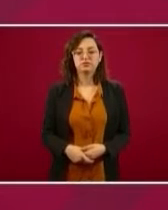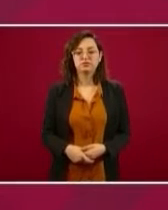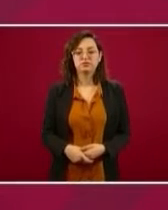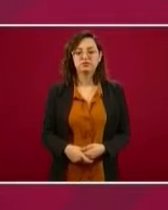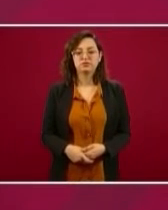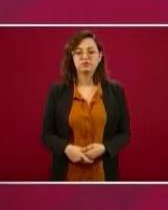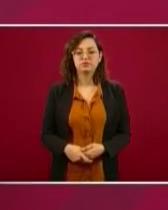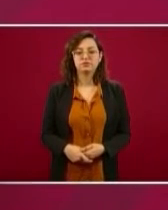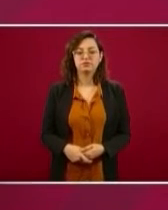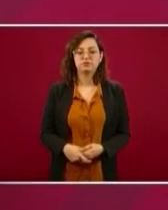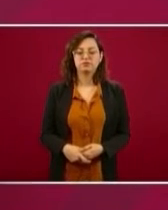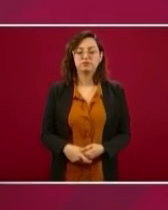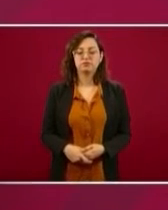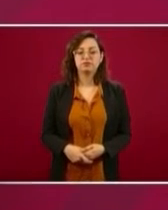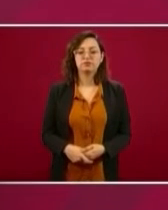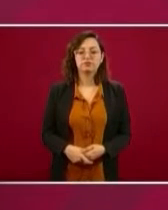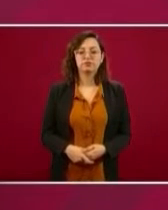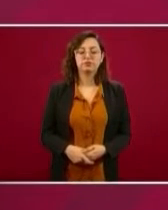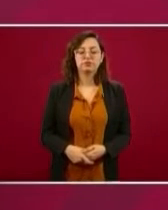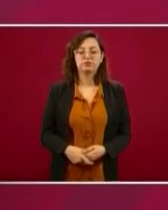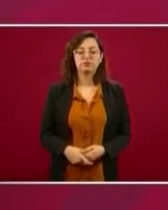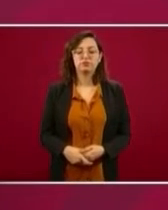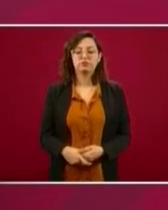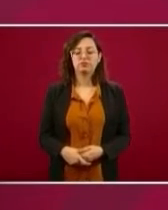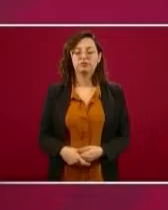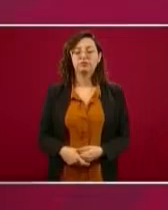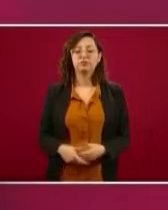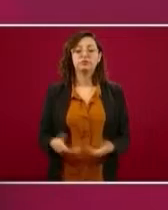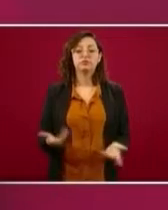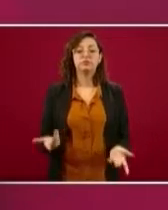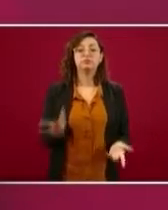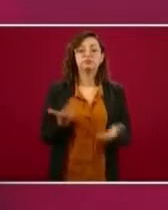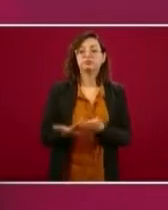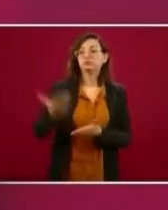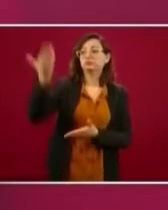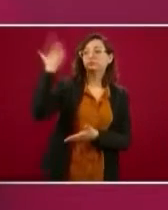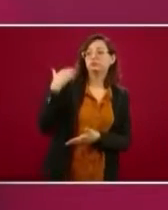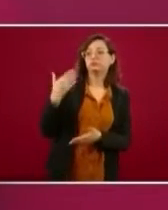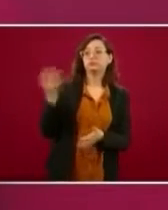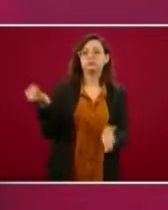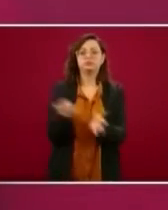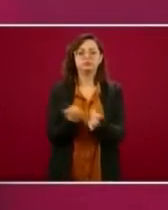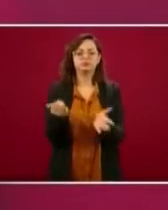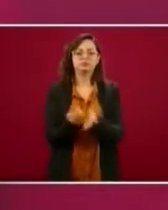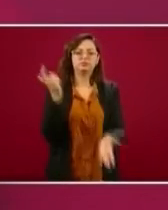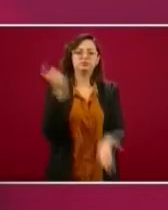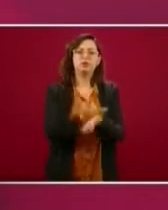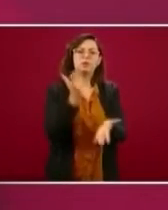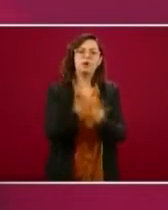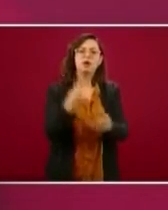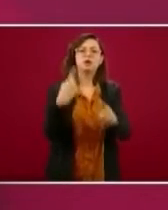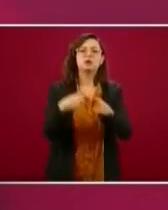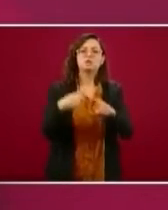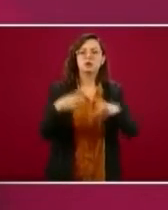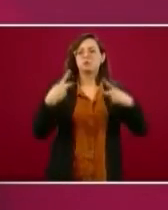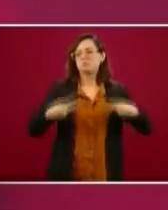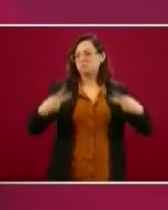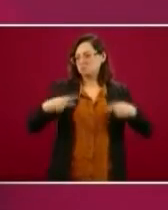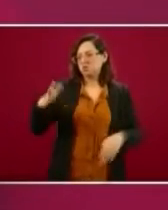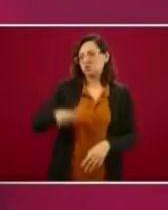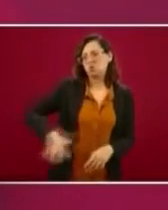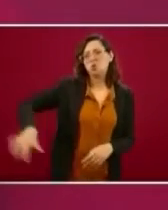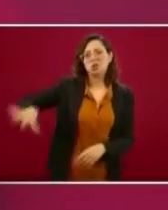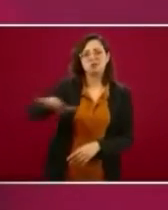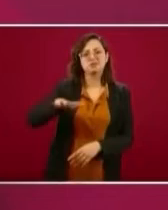la jornada de ayer, la cual calificó como un mal día para los mercados del mundo, ya que todas las monedas se depreciaron. El